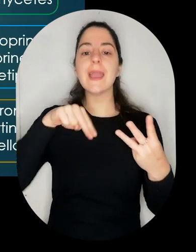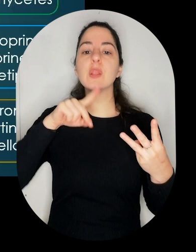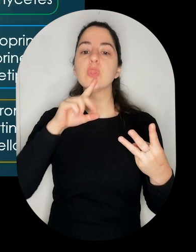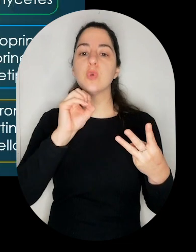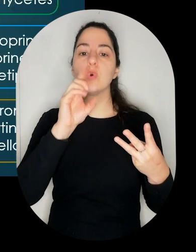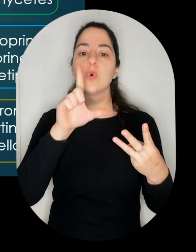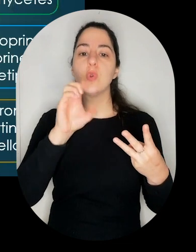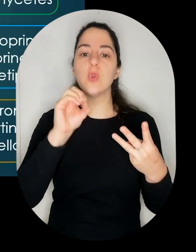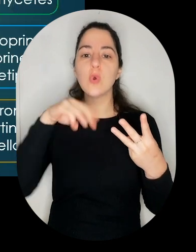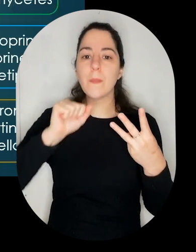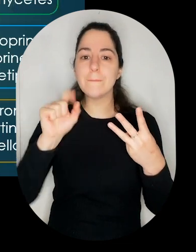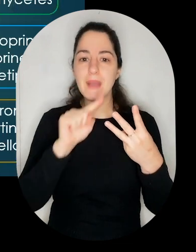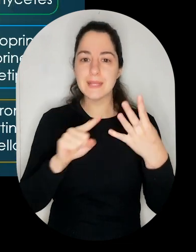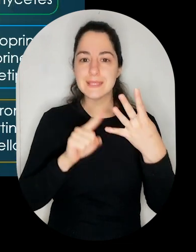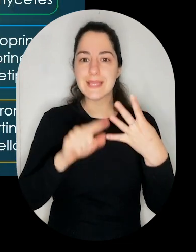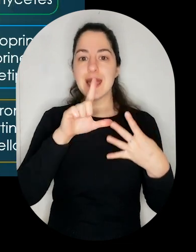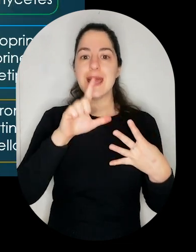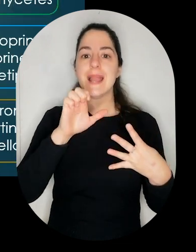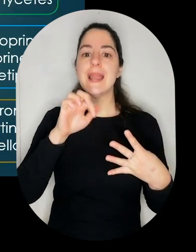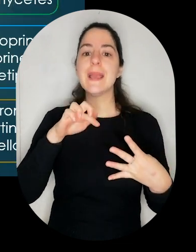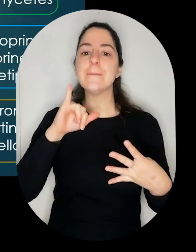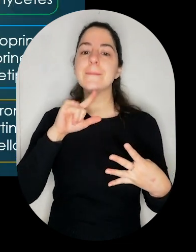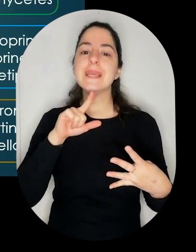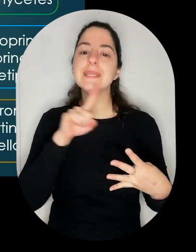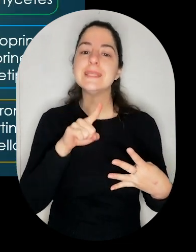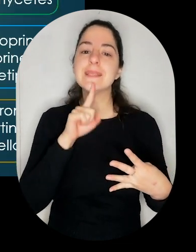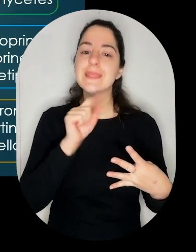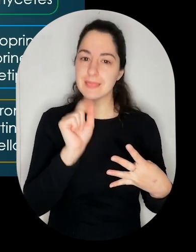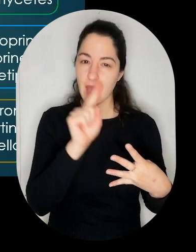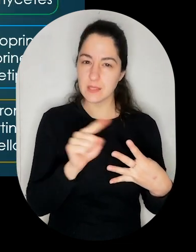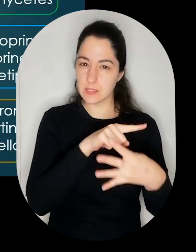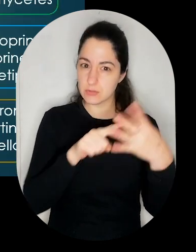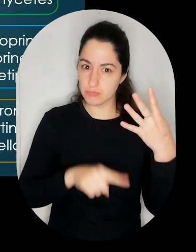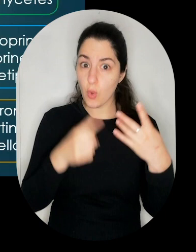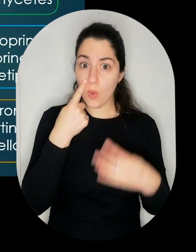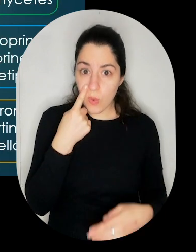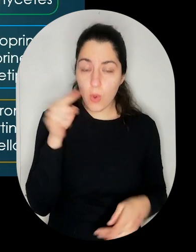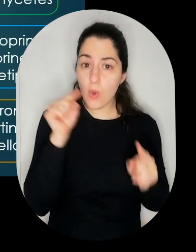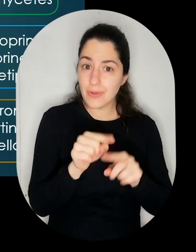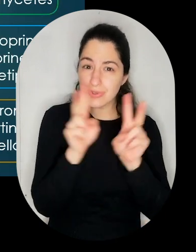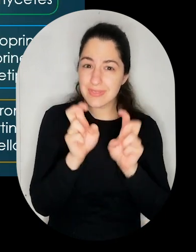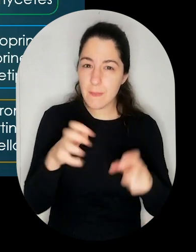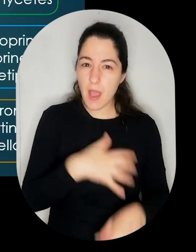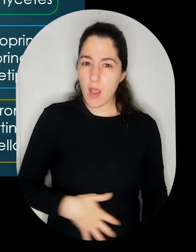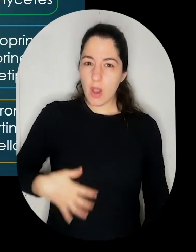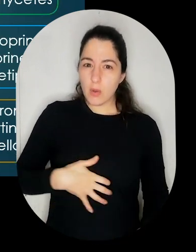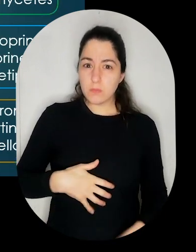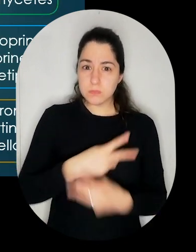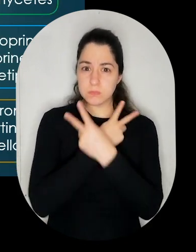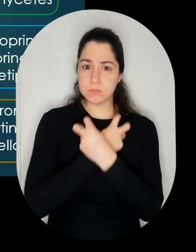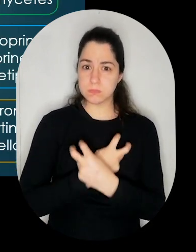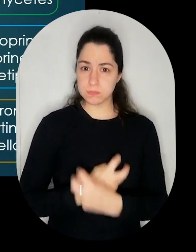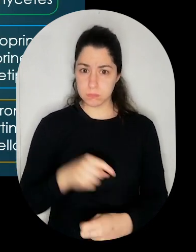entolomas, algunas lepistas también, clitocibe y tricoloma. Ojo con esto del síndrome gastrointestinal,